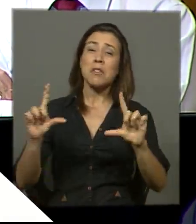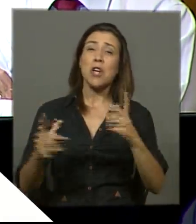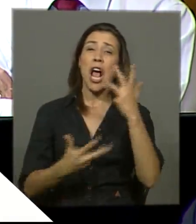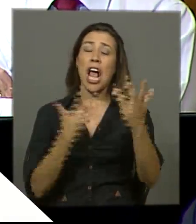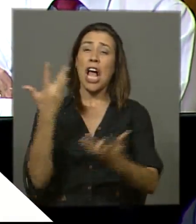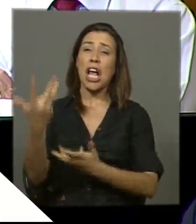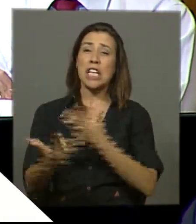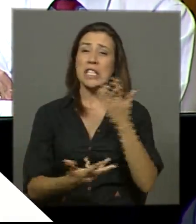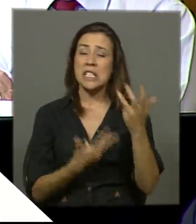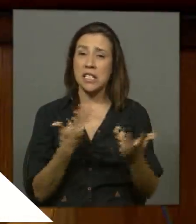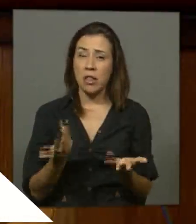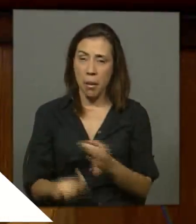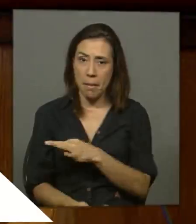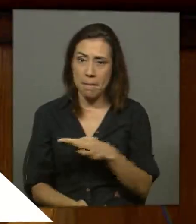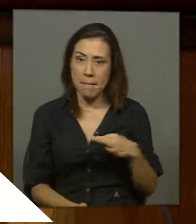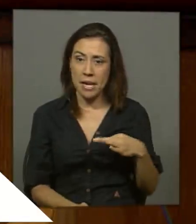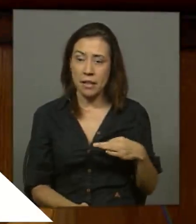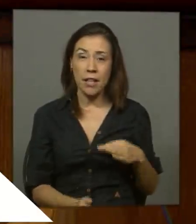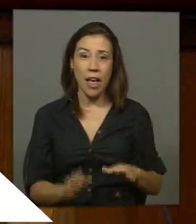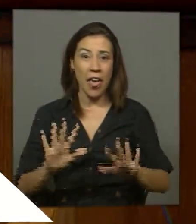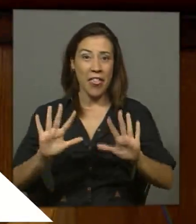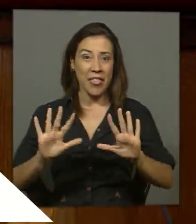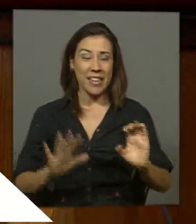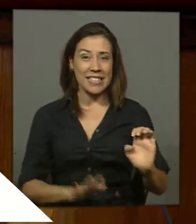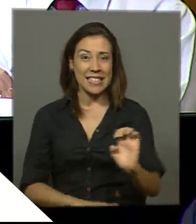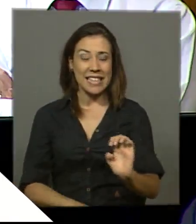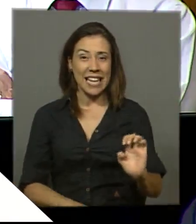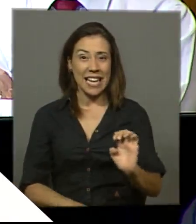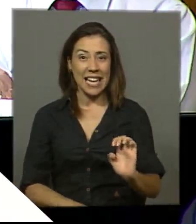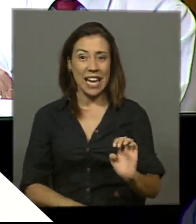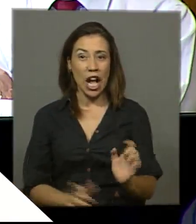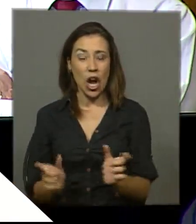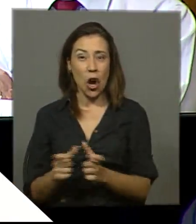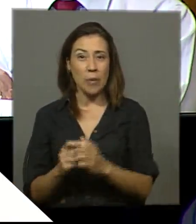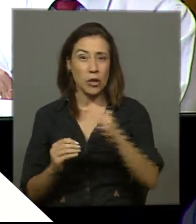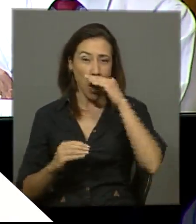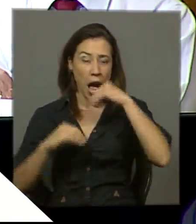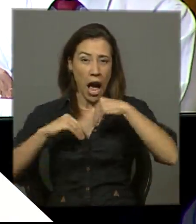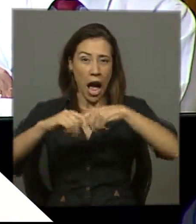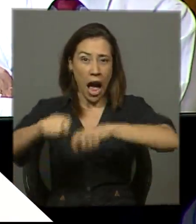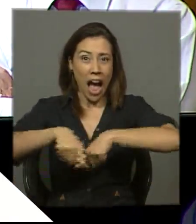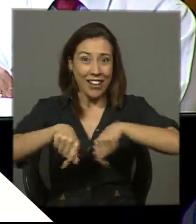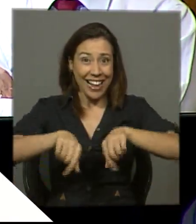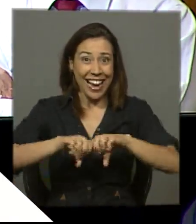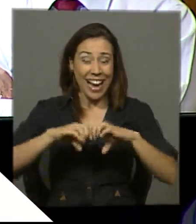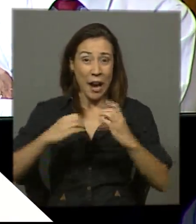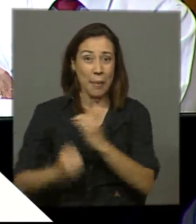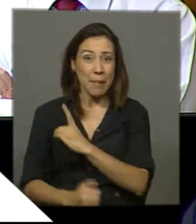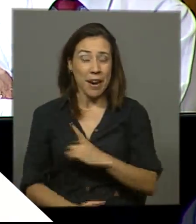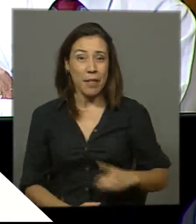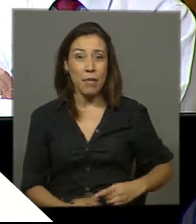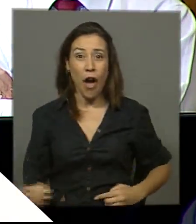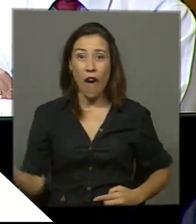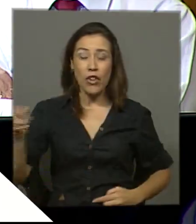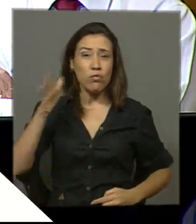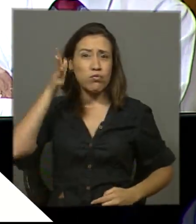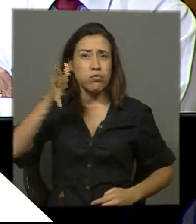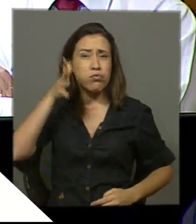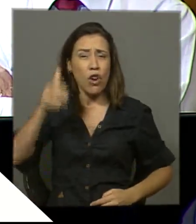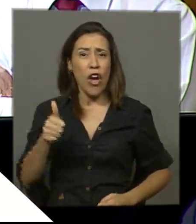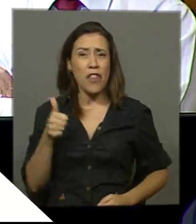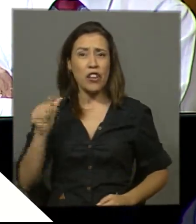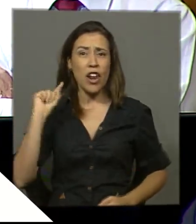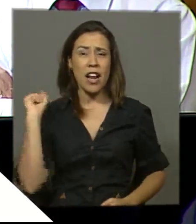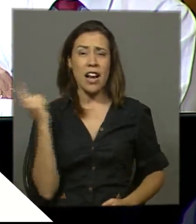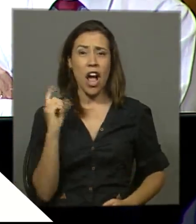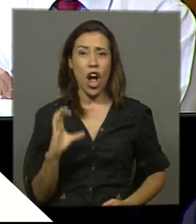televisión ministro el 10 de enero en la comisión de agricultura de esta cámara de diputados vino a exponer el director